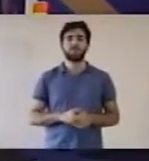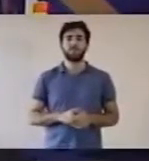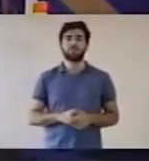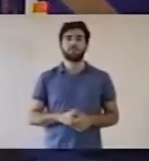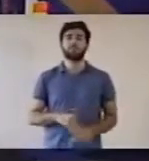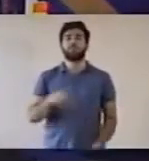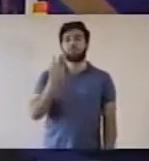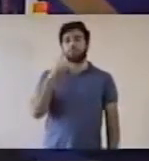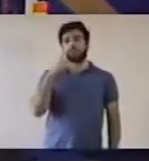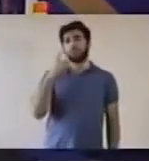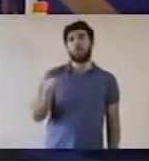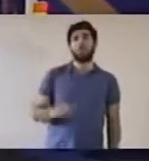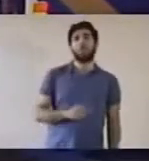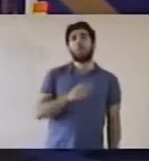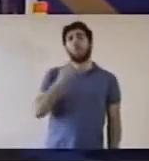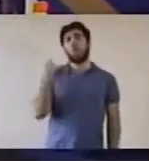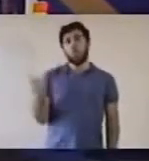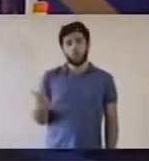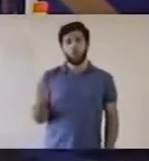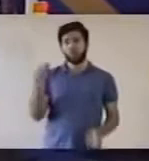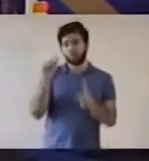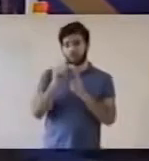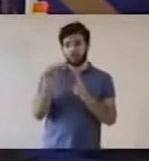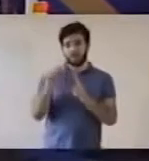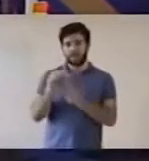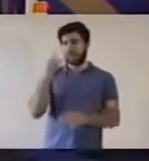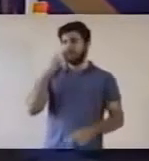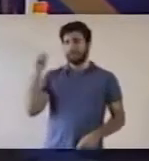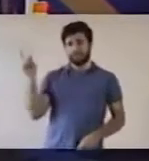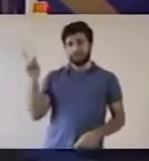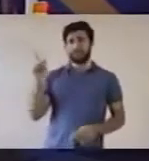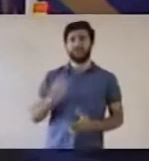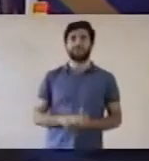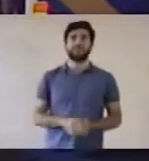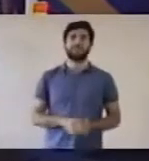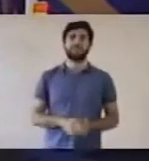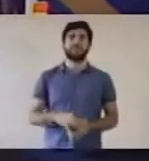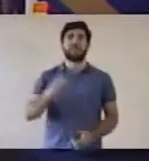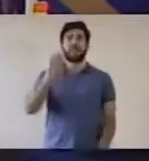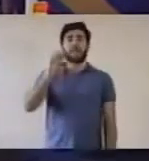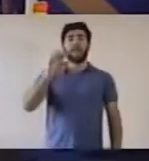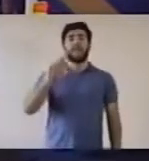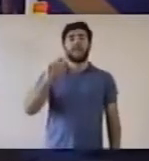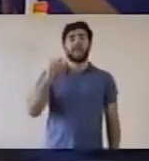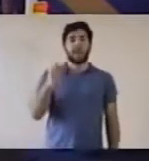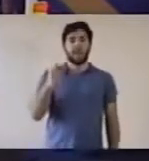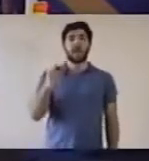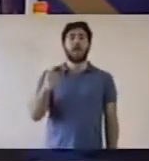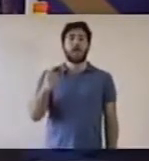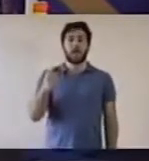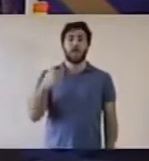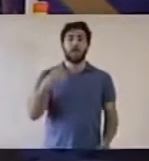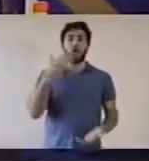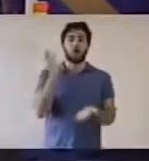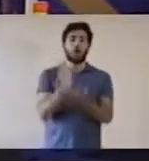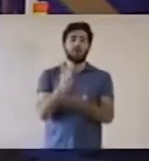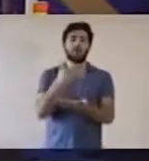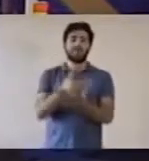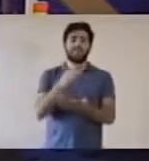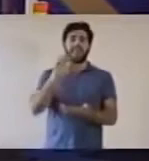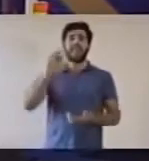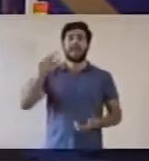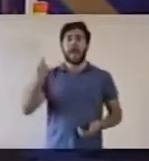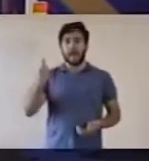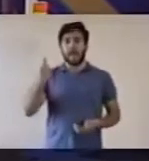Y si yo tuviera estas palabras con la partícula era, ingeniera,